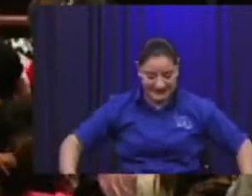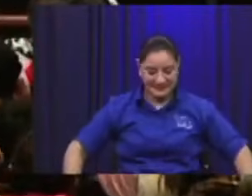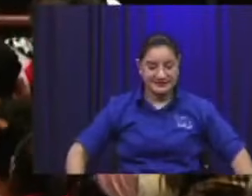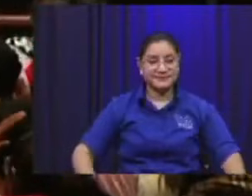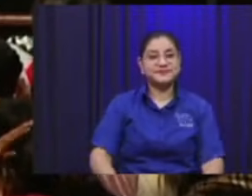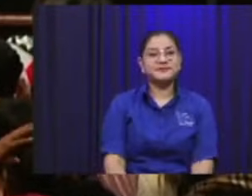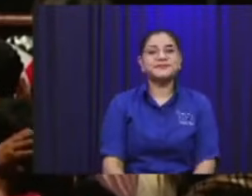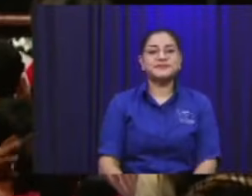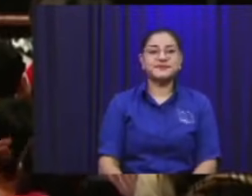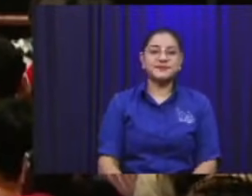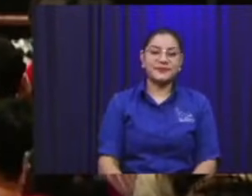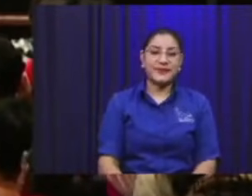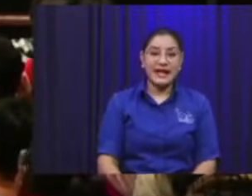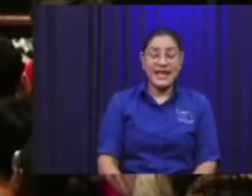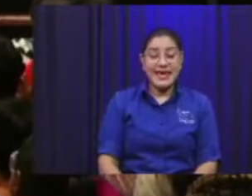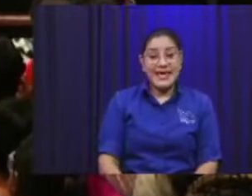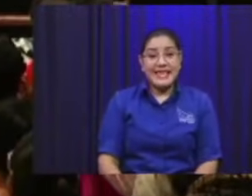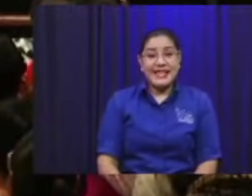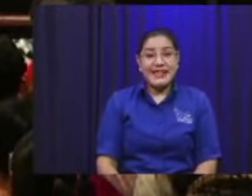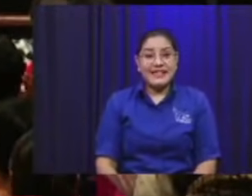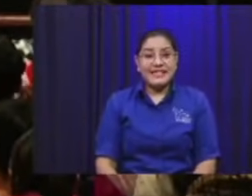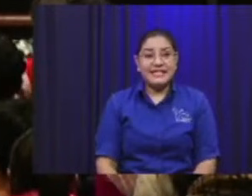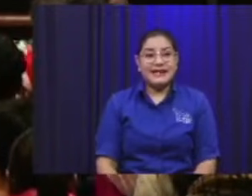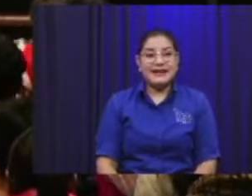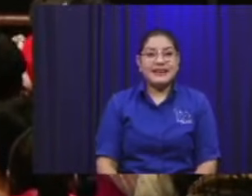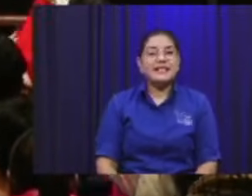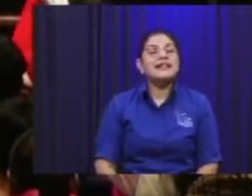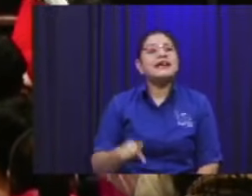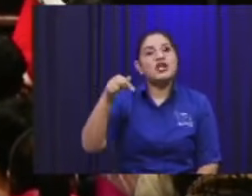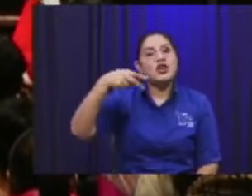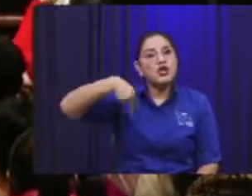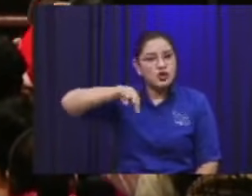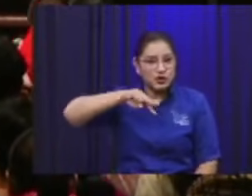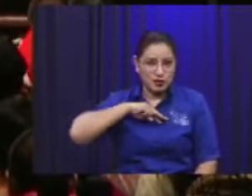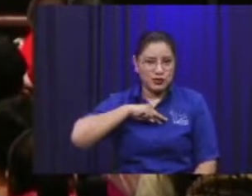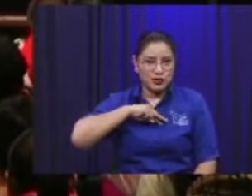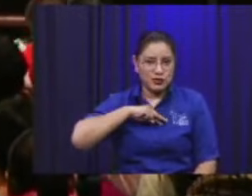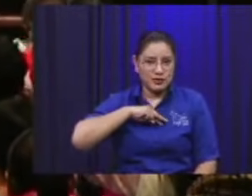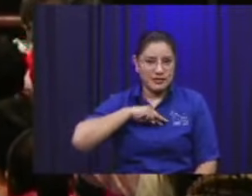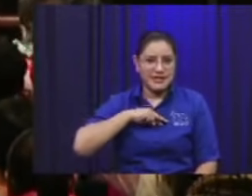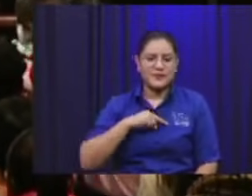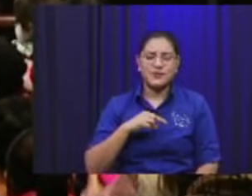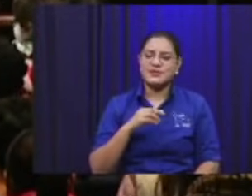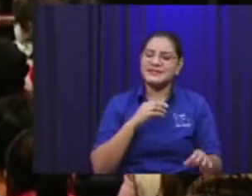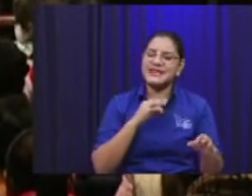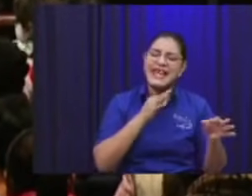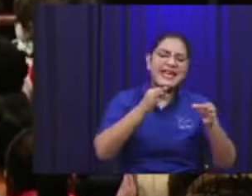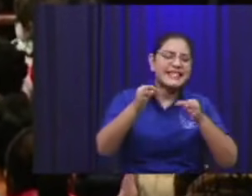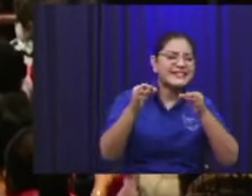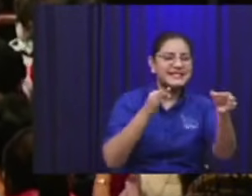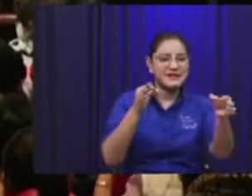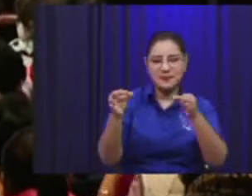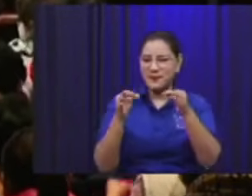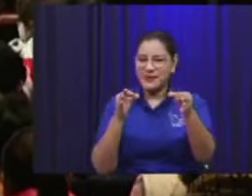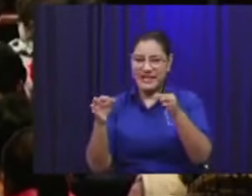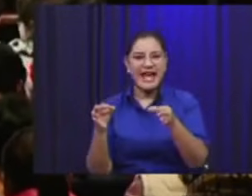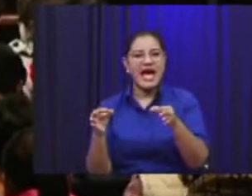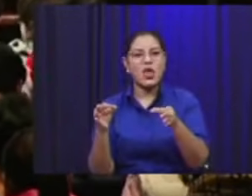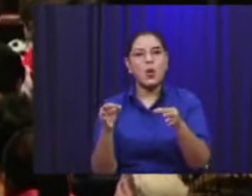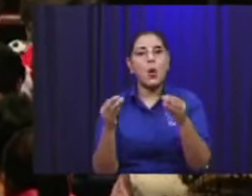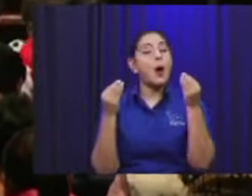bien hemos estado platicando mucho acerca del amor si usted me permite hacer una pausa